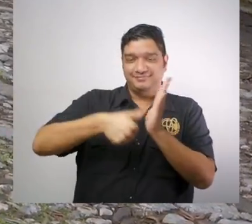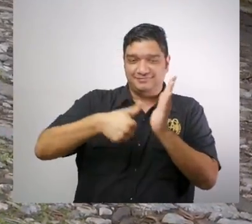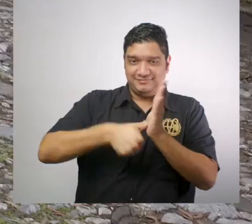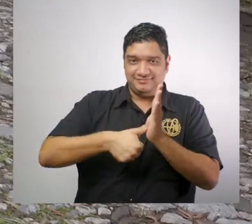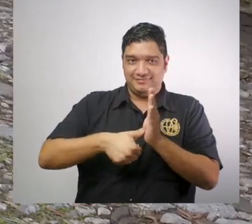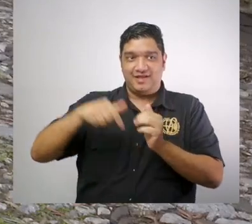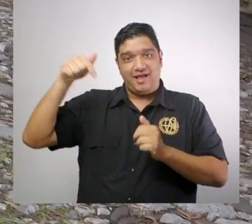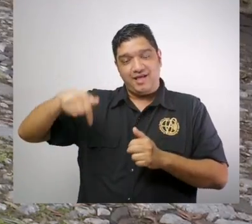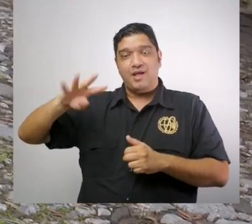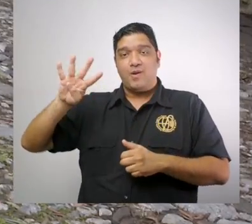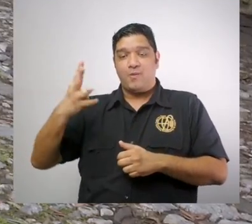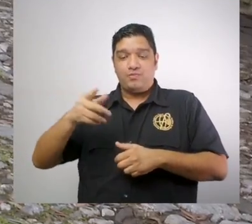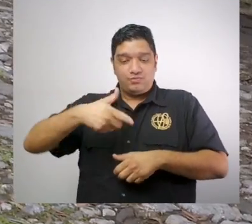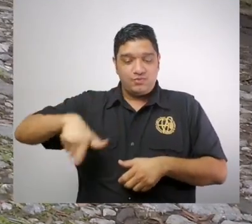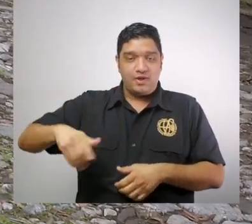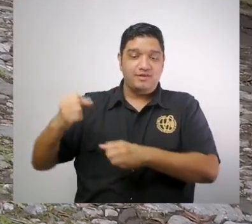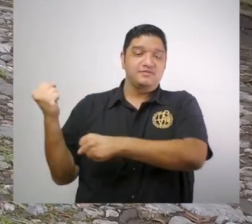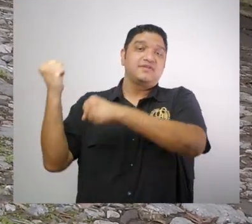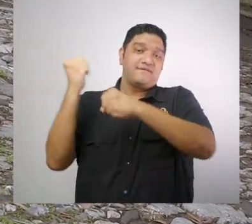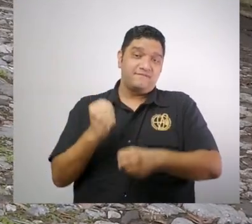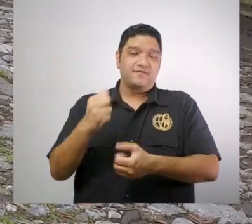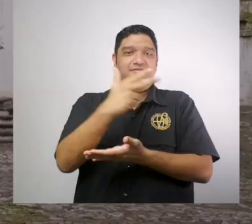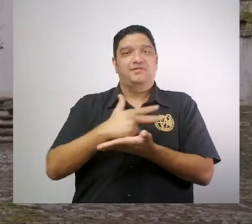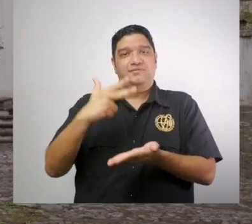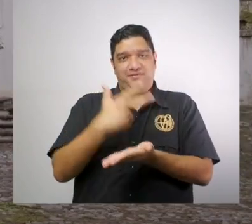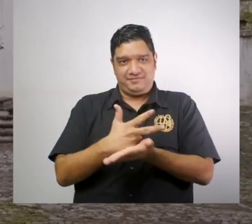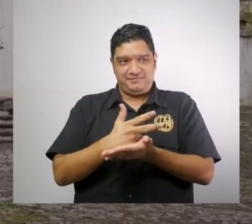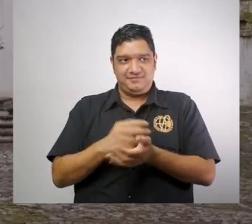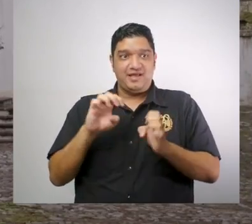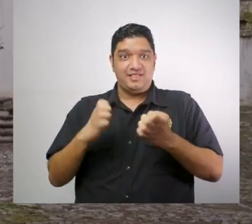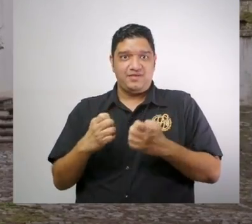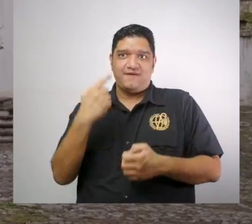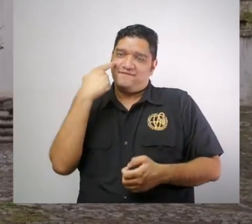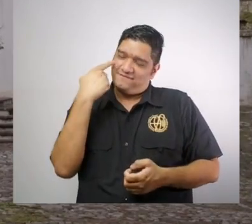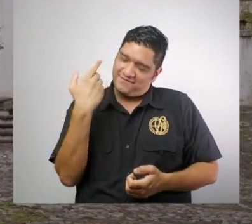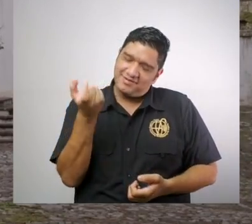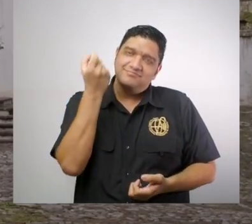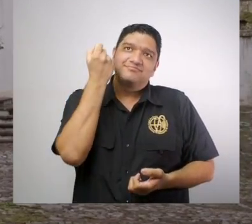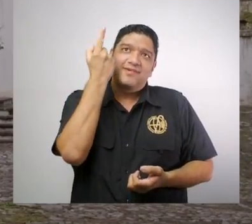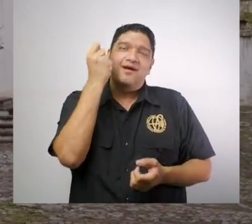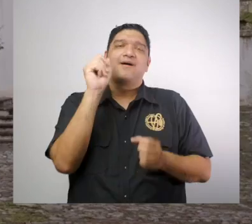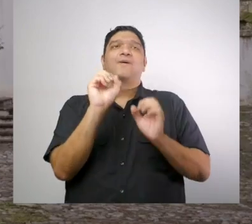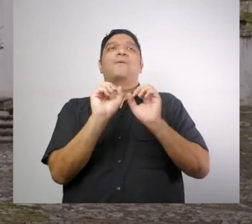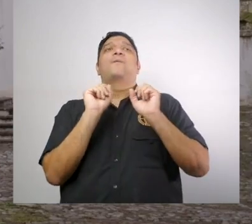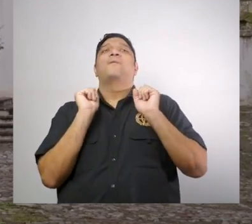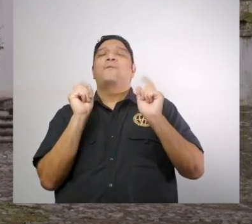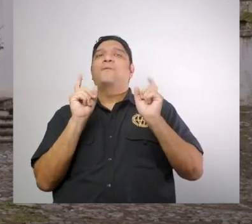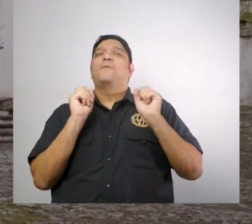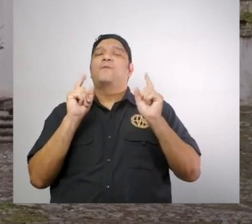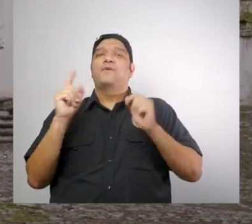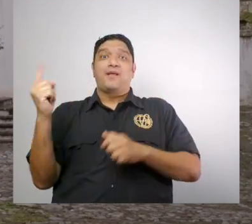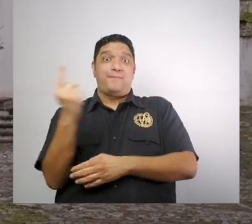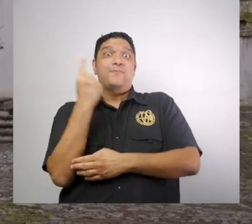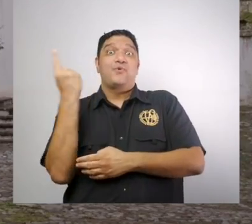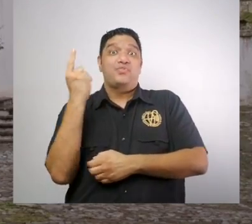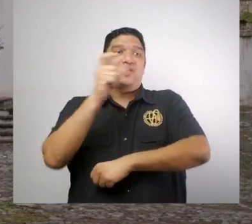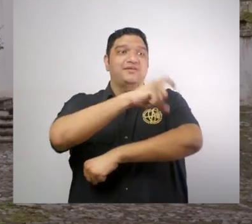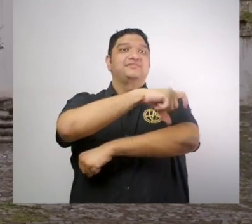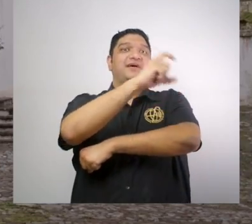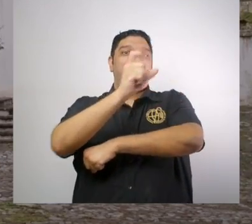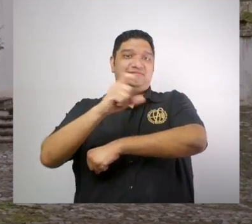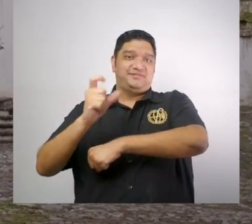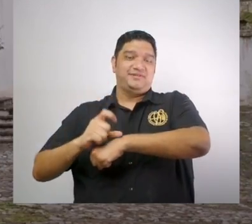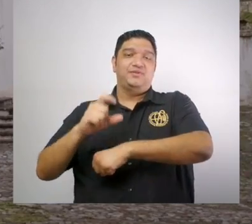asentamiento de la ciudad de Guatemala. Pero vemos la importancia que tiene el Cerrito del Carmen en